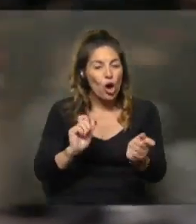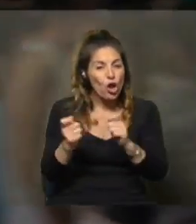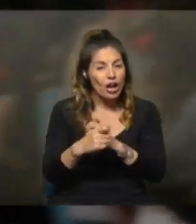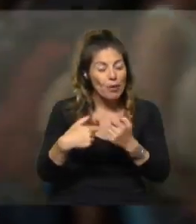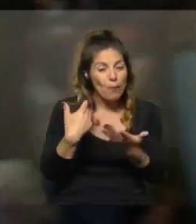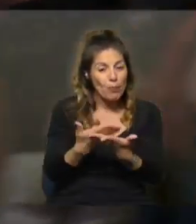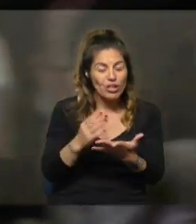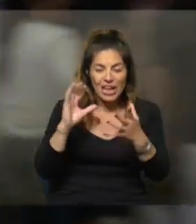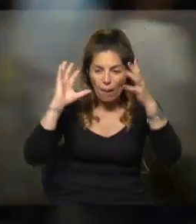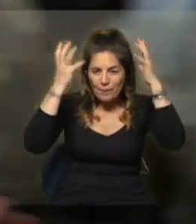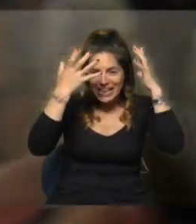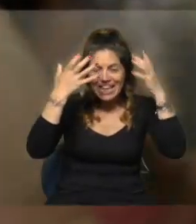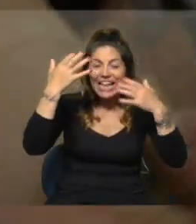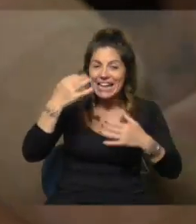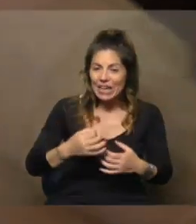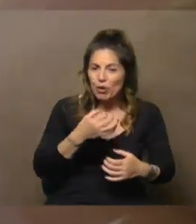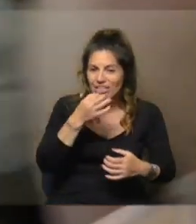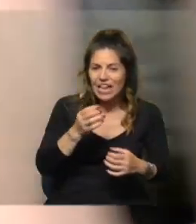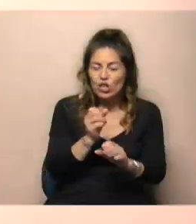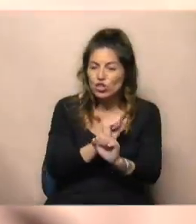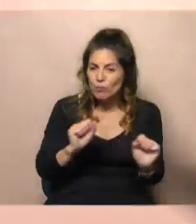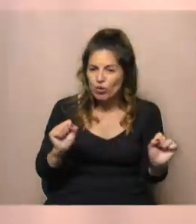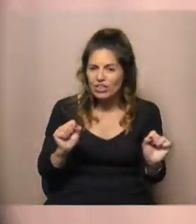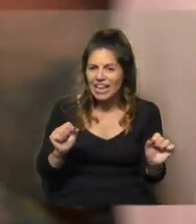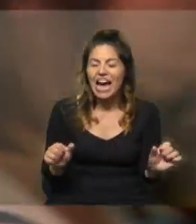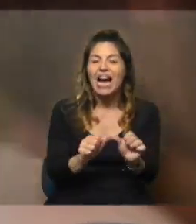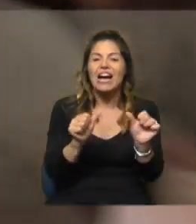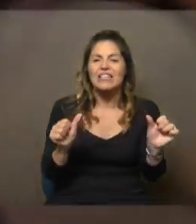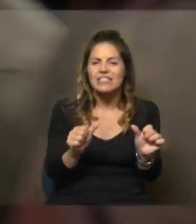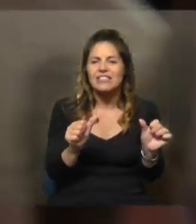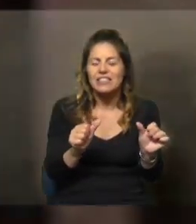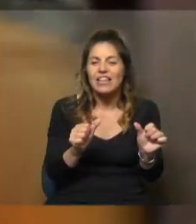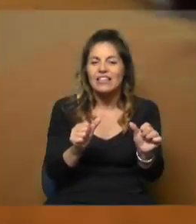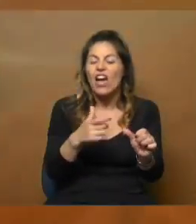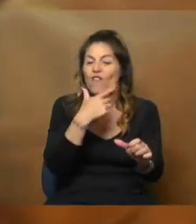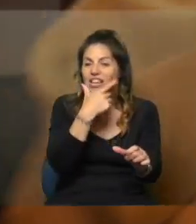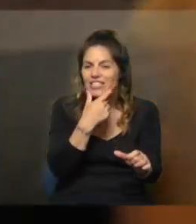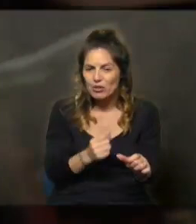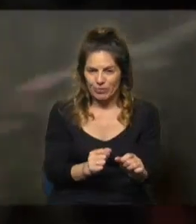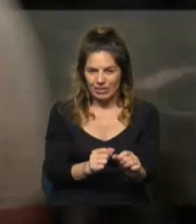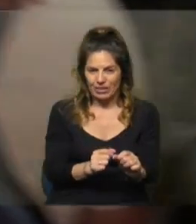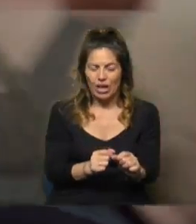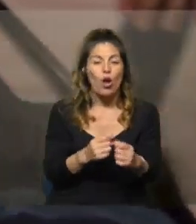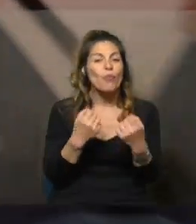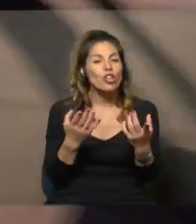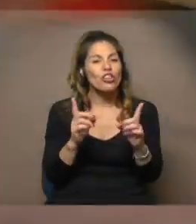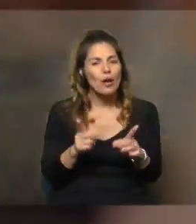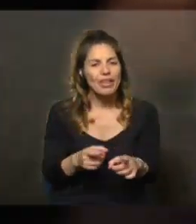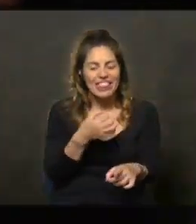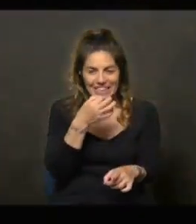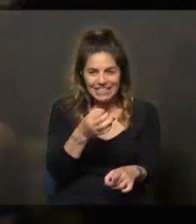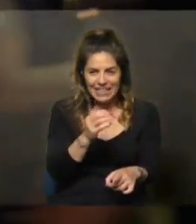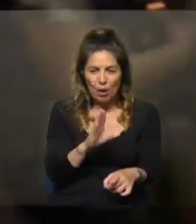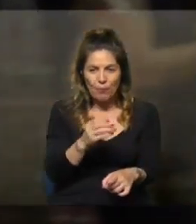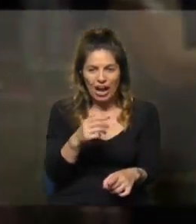proponía mi ley me parece y que decía que no se podían realizar tan fácilmente por otro lado también decía Pablo